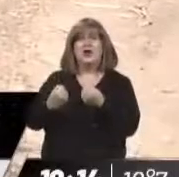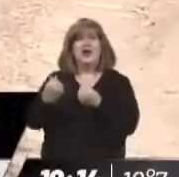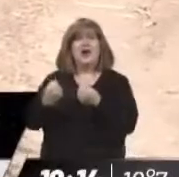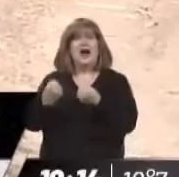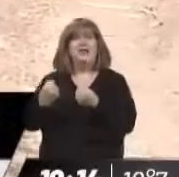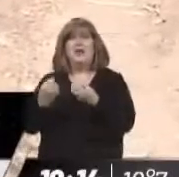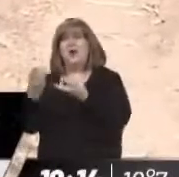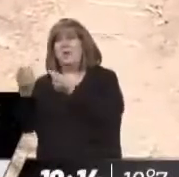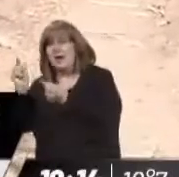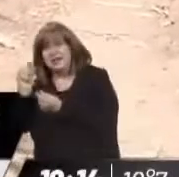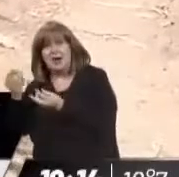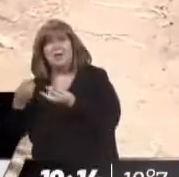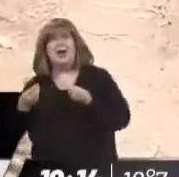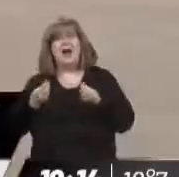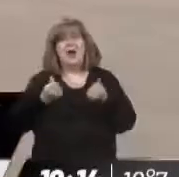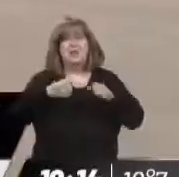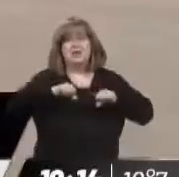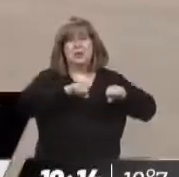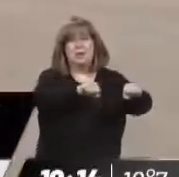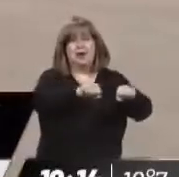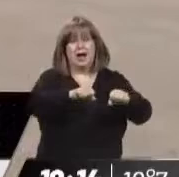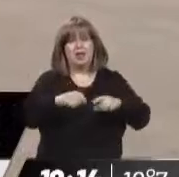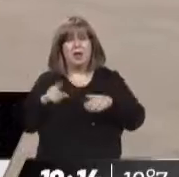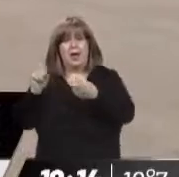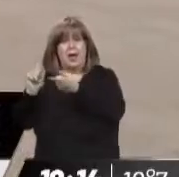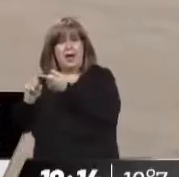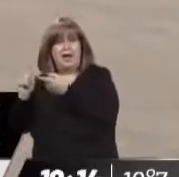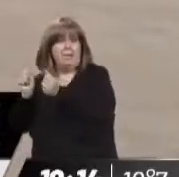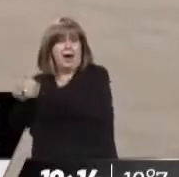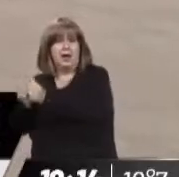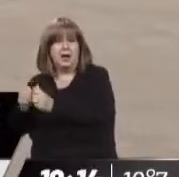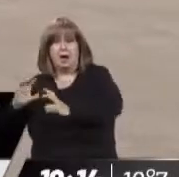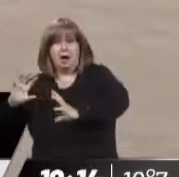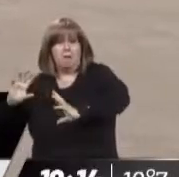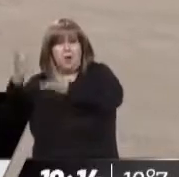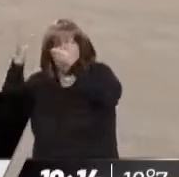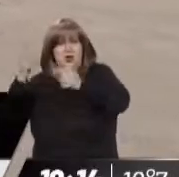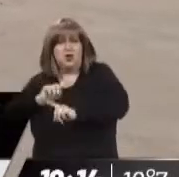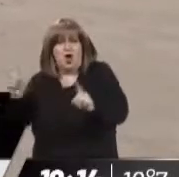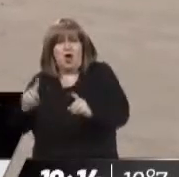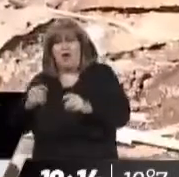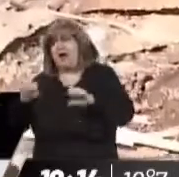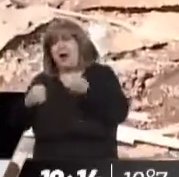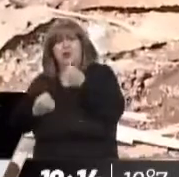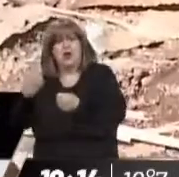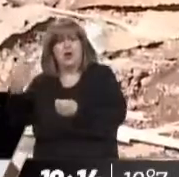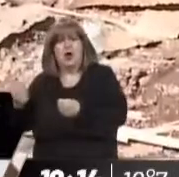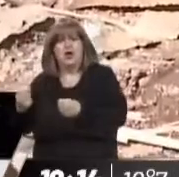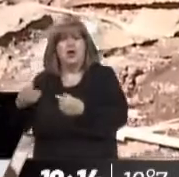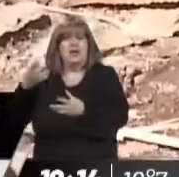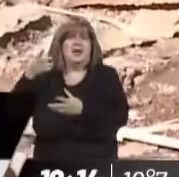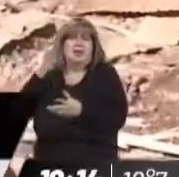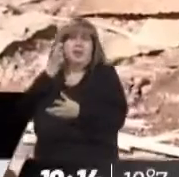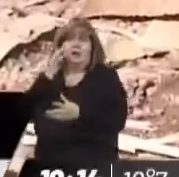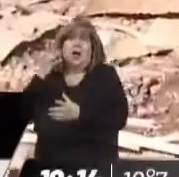circulando para ir al supermercado. Eso habría enojado a Fredes y es allí cuando se produce la discusión y el supuesto